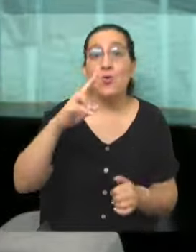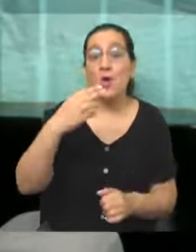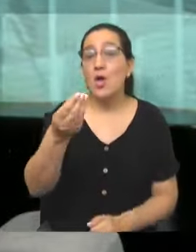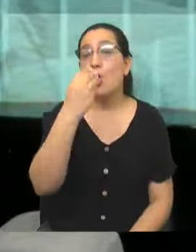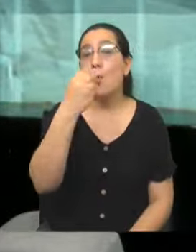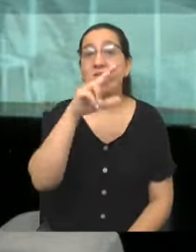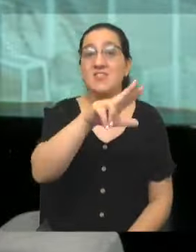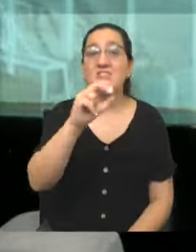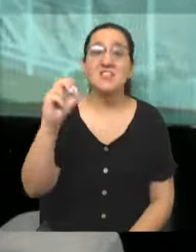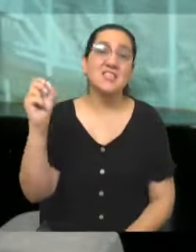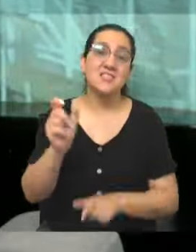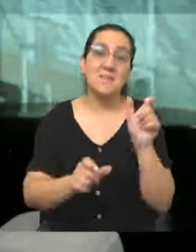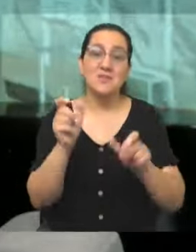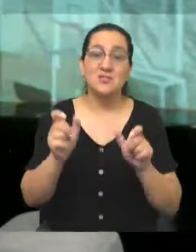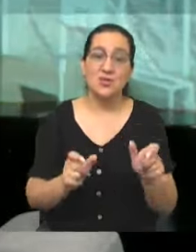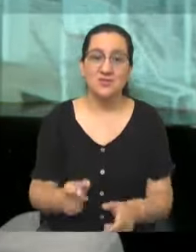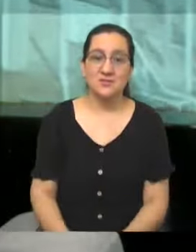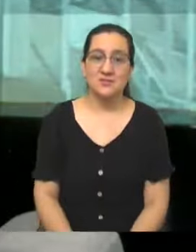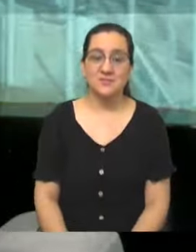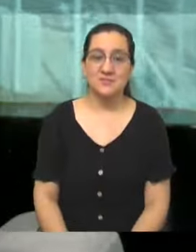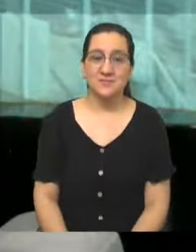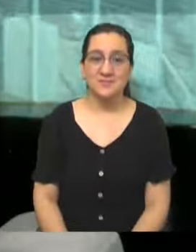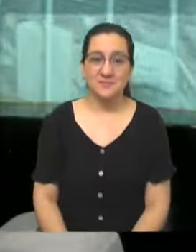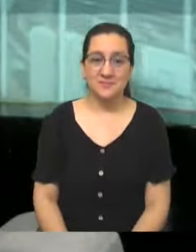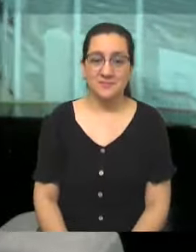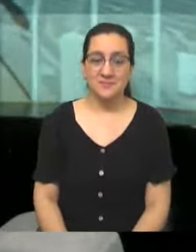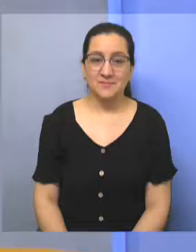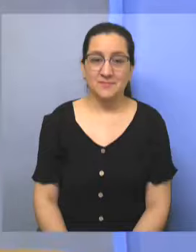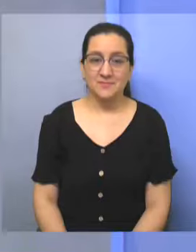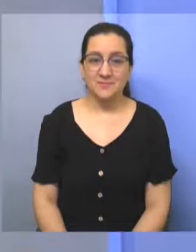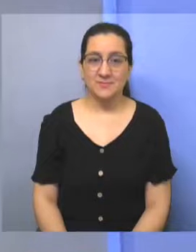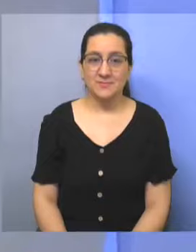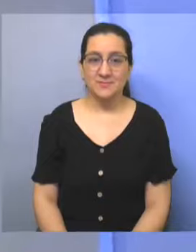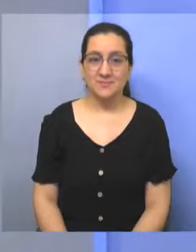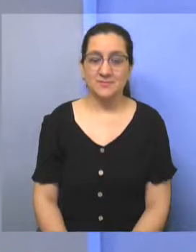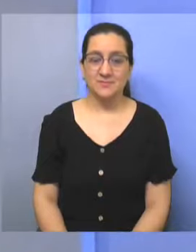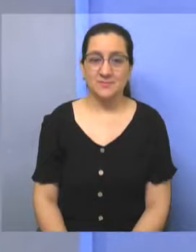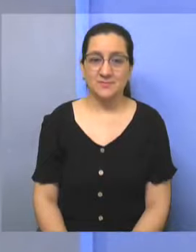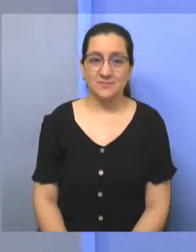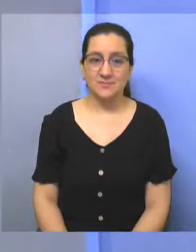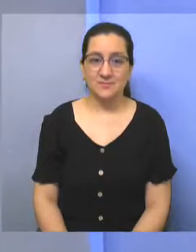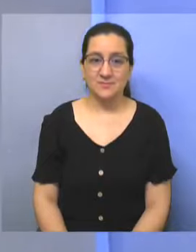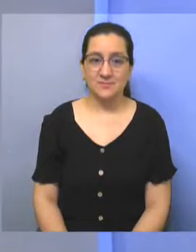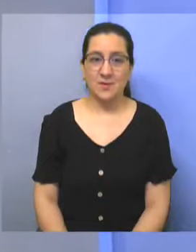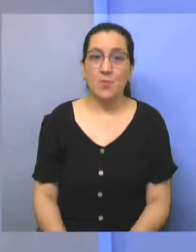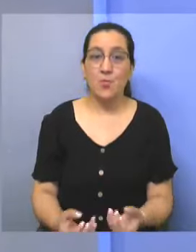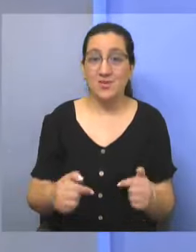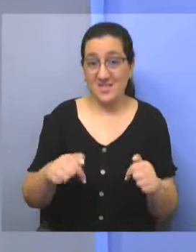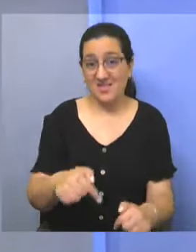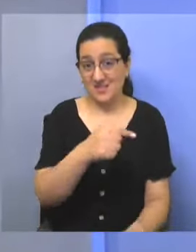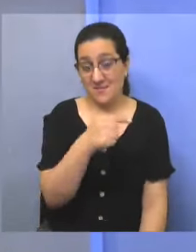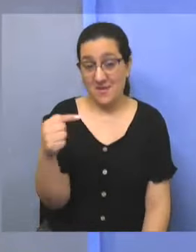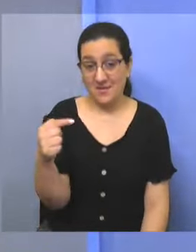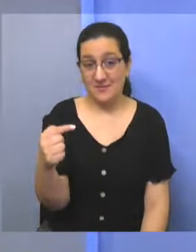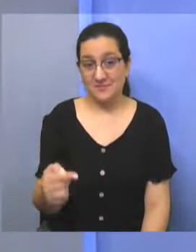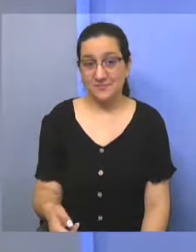canción de Jaime Ross. ¿Ya no corren más 3 millones? No. Perfecto. 300 porque estamos en esta semana. Es porque es esta semana.